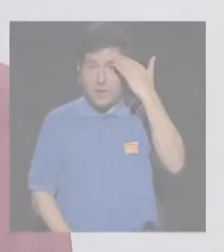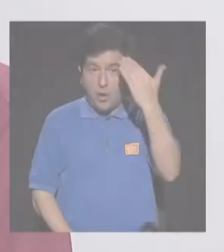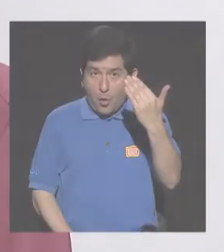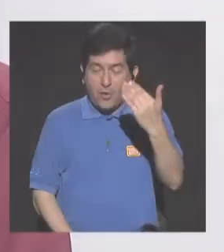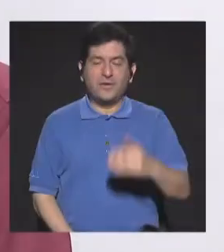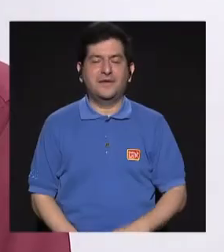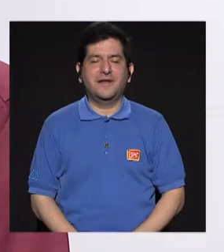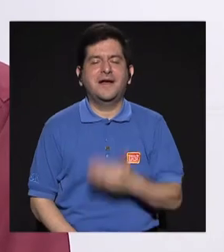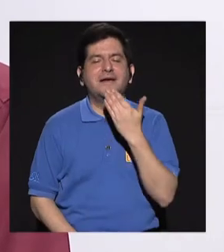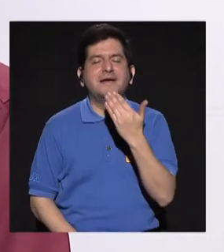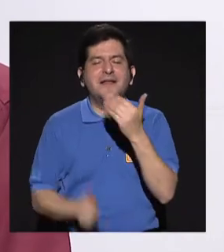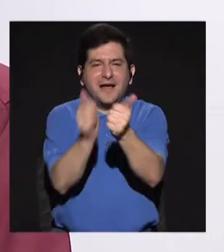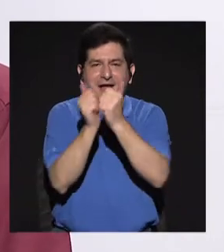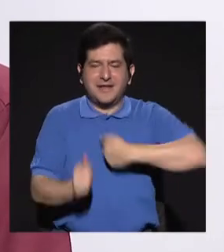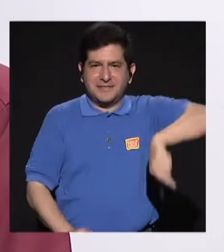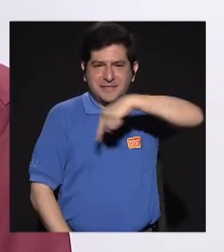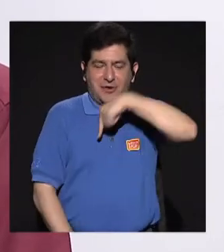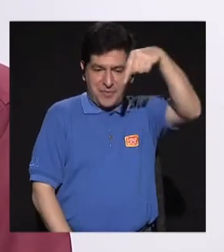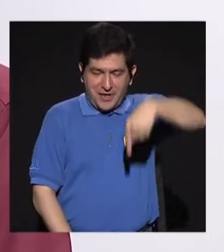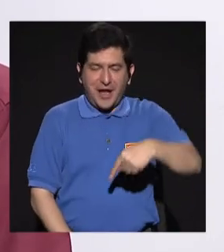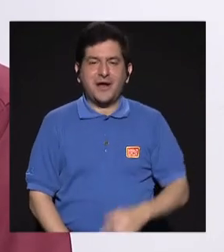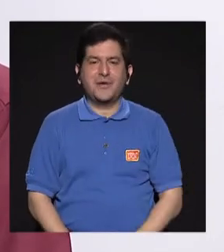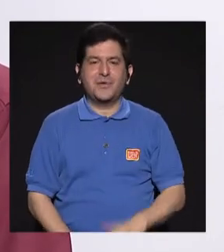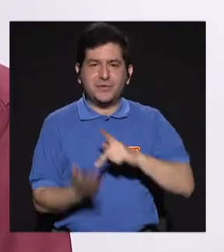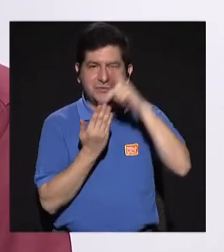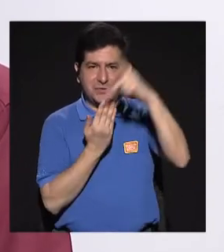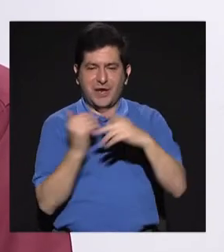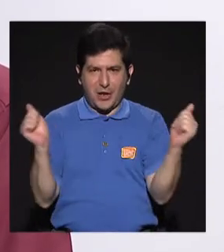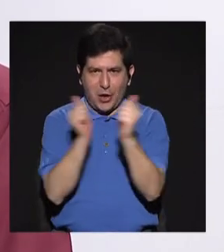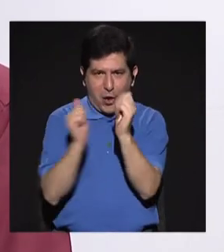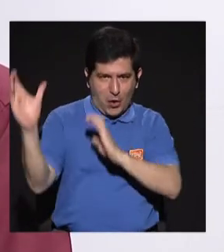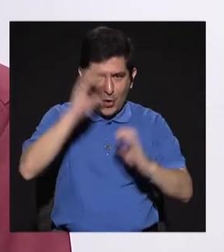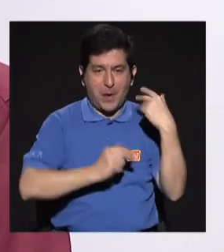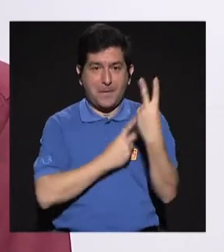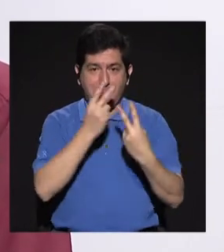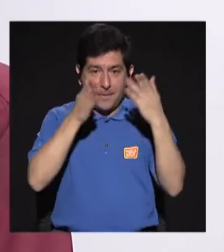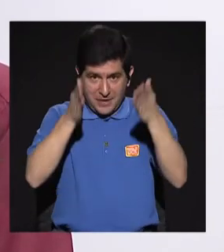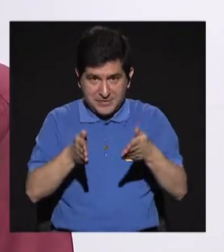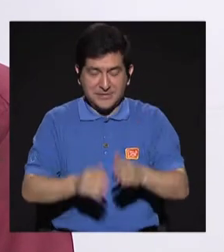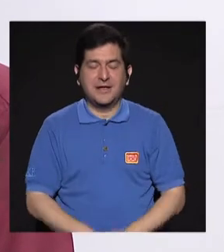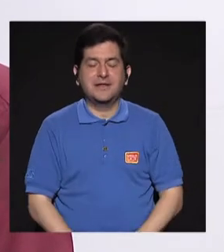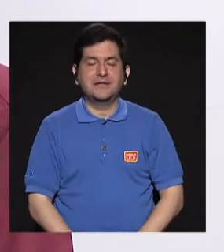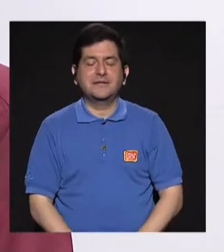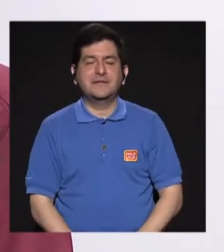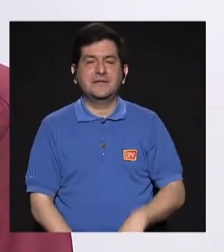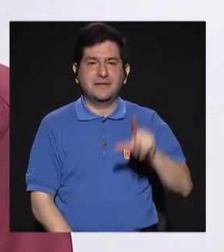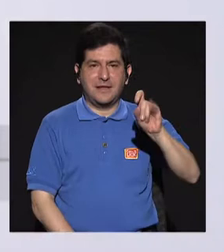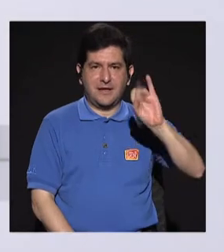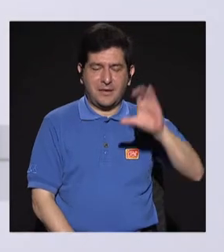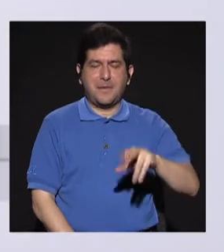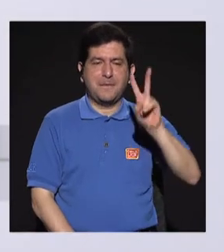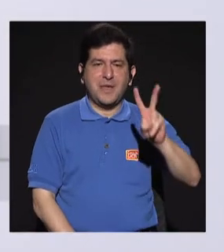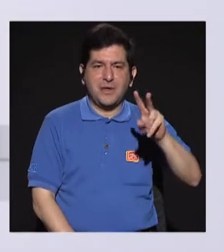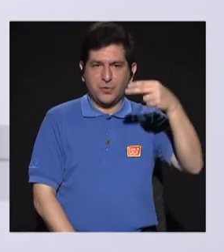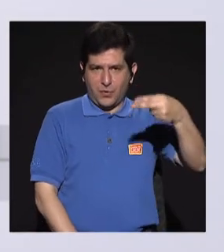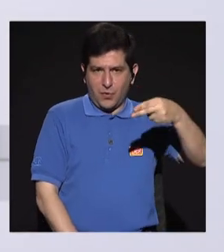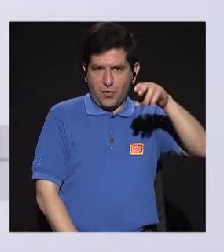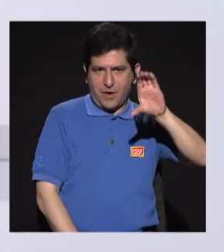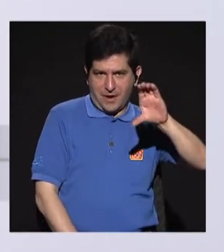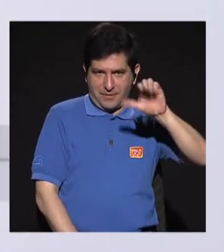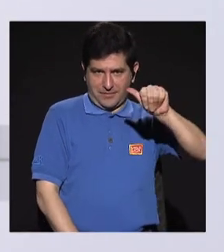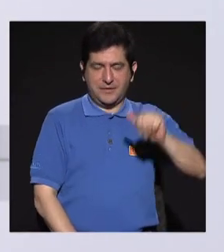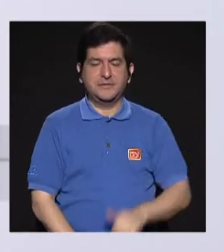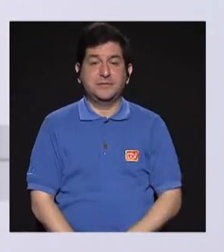hola qué tal gracias por acompañarnos el día de hoy aquí en conciencia nos visita el licenciado víctor hugo castro